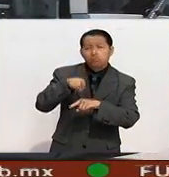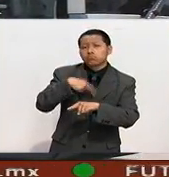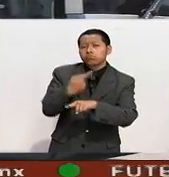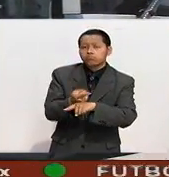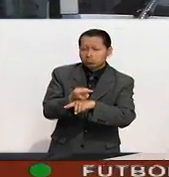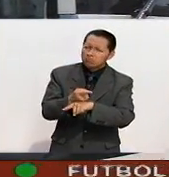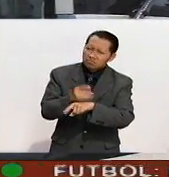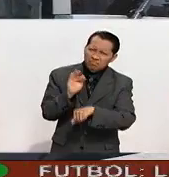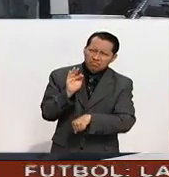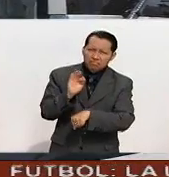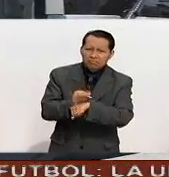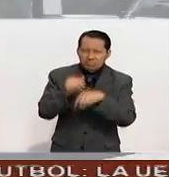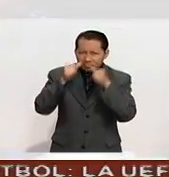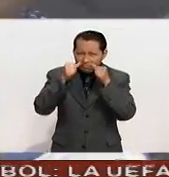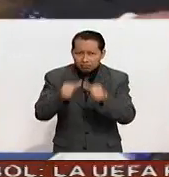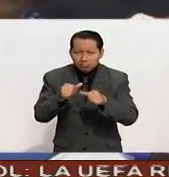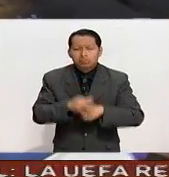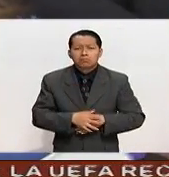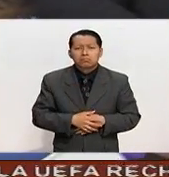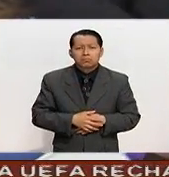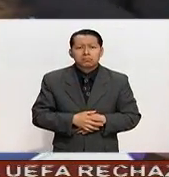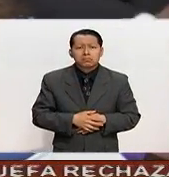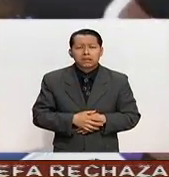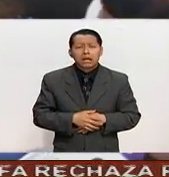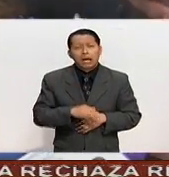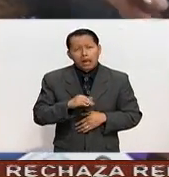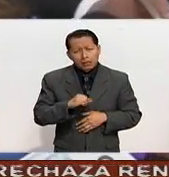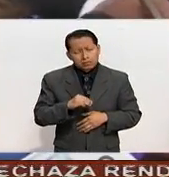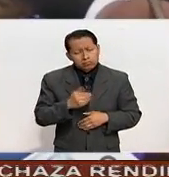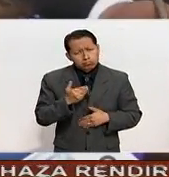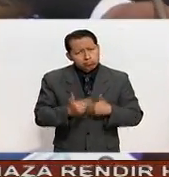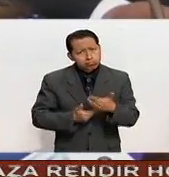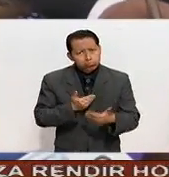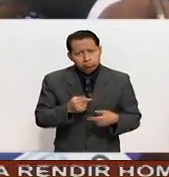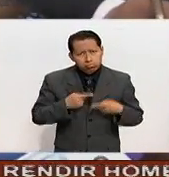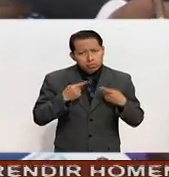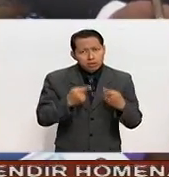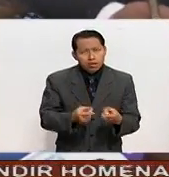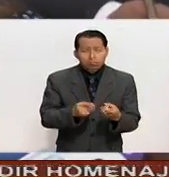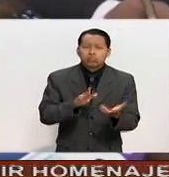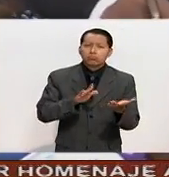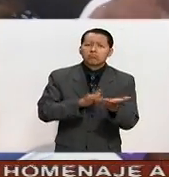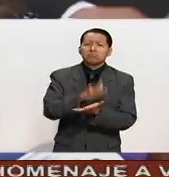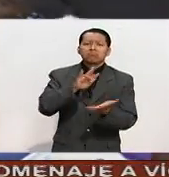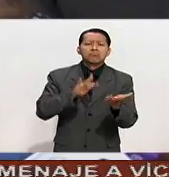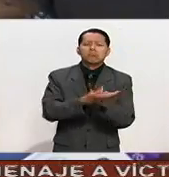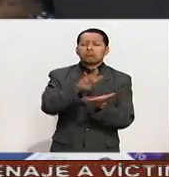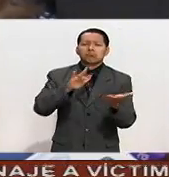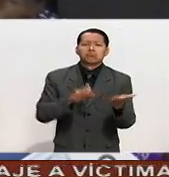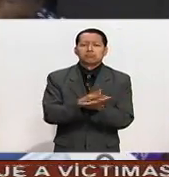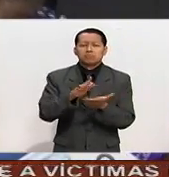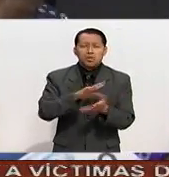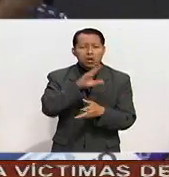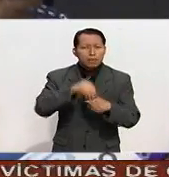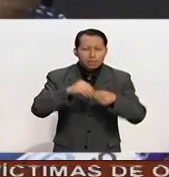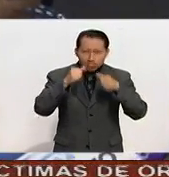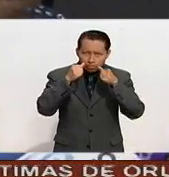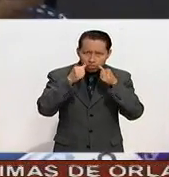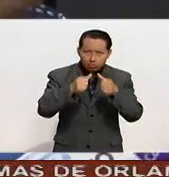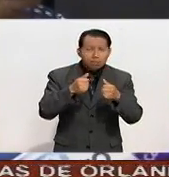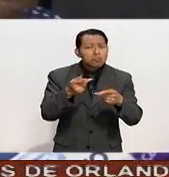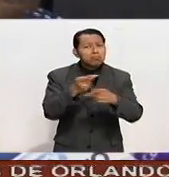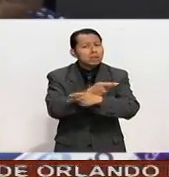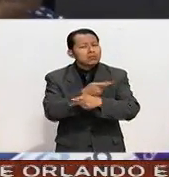Se mantendrá atenta al caso. Hemos ofrecido toda la colaboración que se necesite y estaremos atentos a cómo